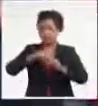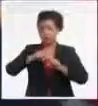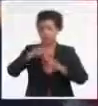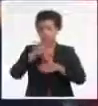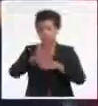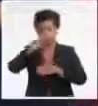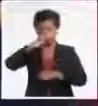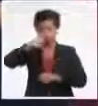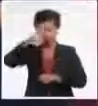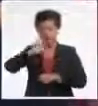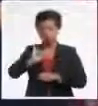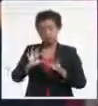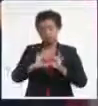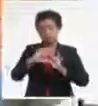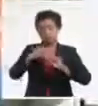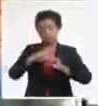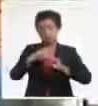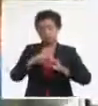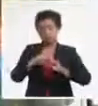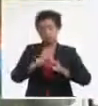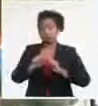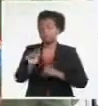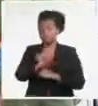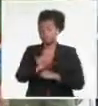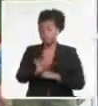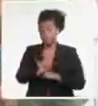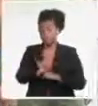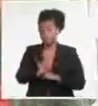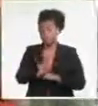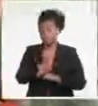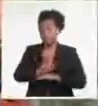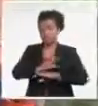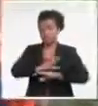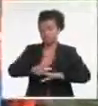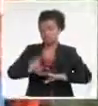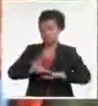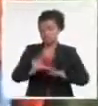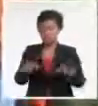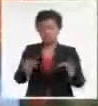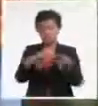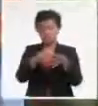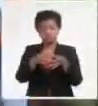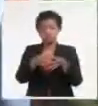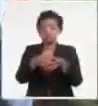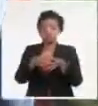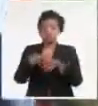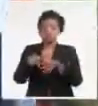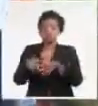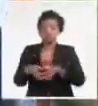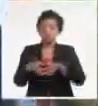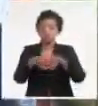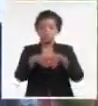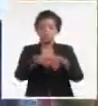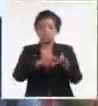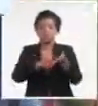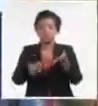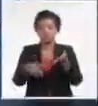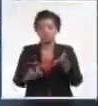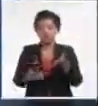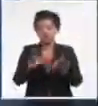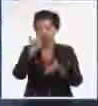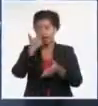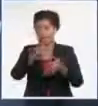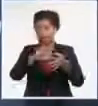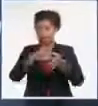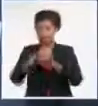Santiago de Cuba y Guantánamo, y a la vez quedaron abanderados como contingentes para partir a las provincias de Artemisa y